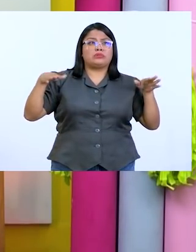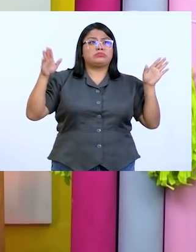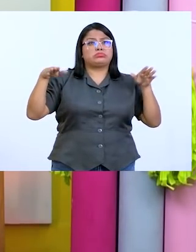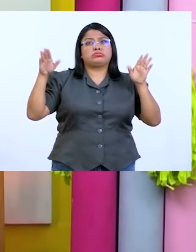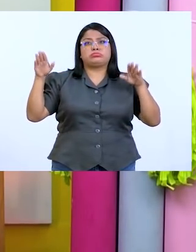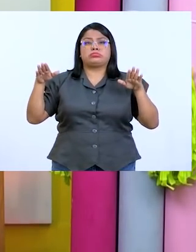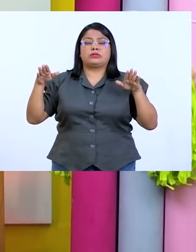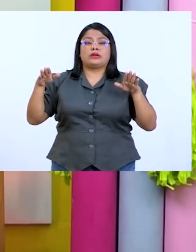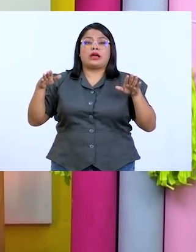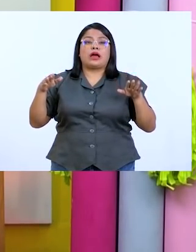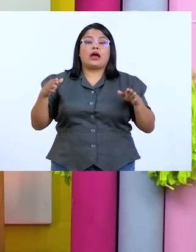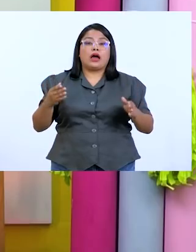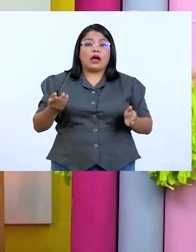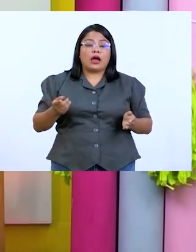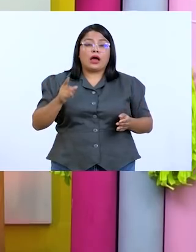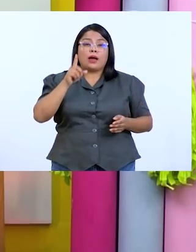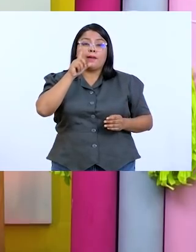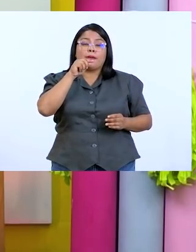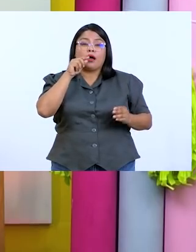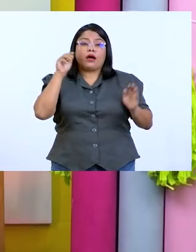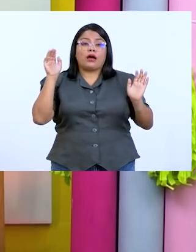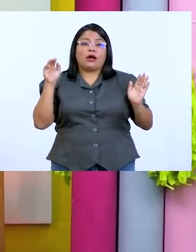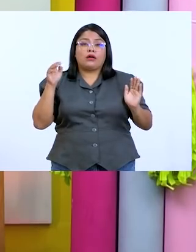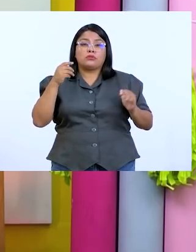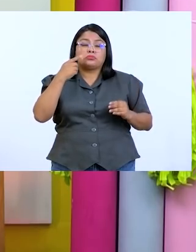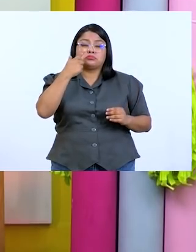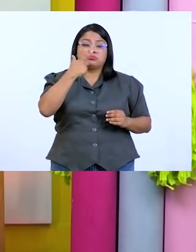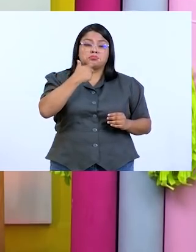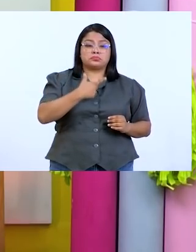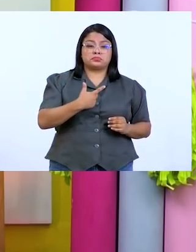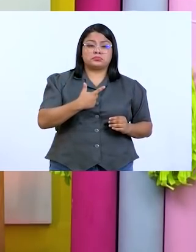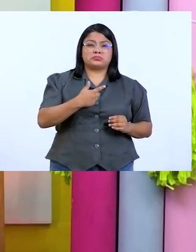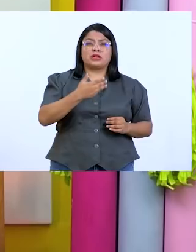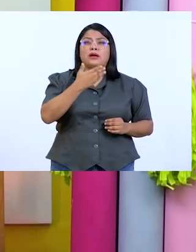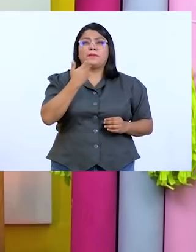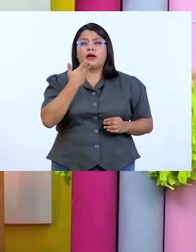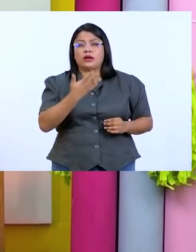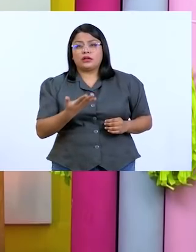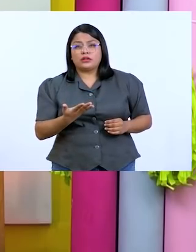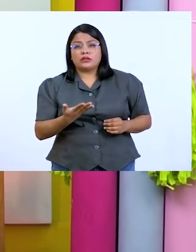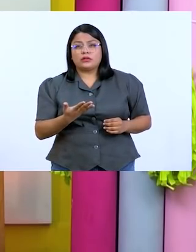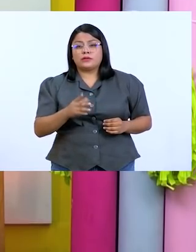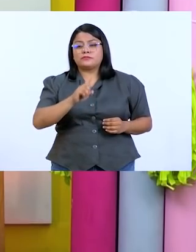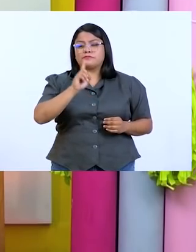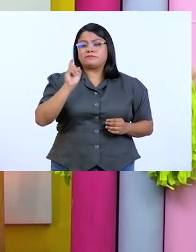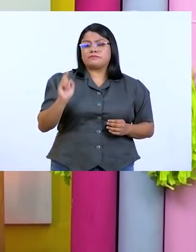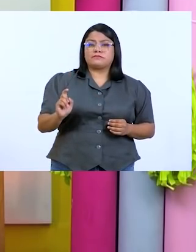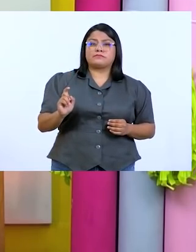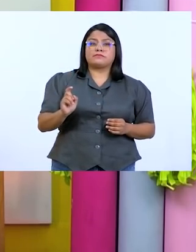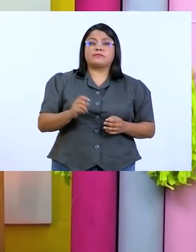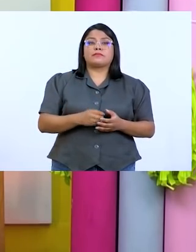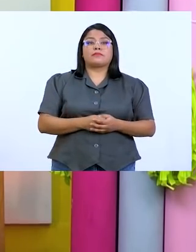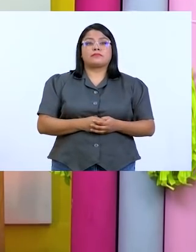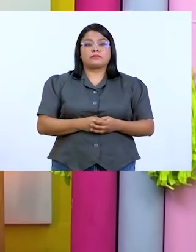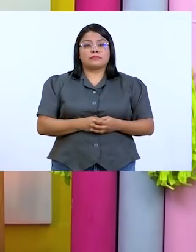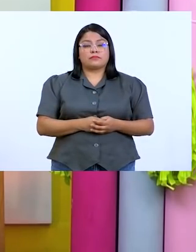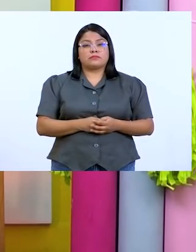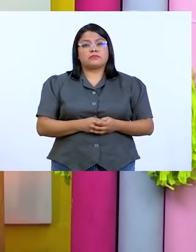volar. Un día, Pájaro amarillo se puso triste. ¿Qué te pasa?, le preguntó